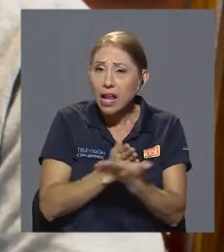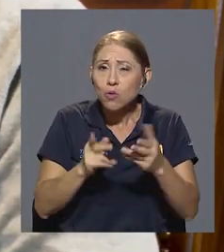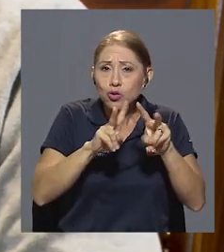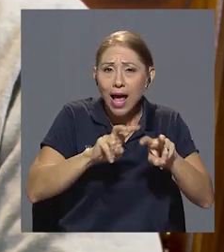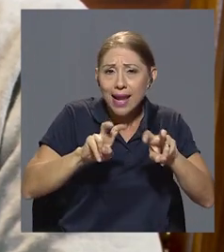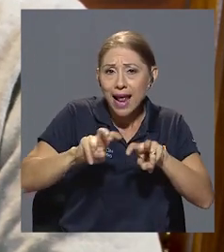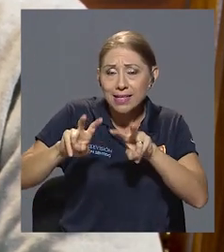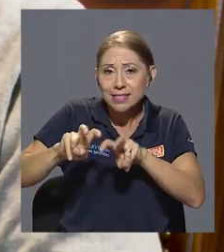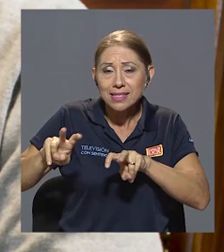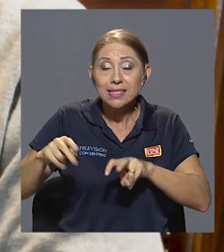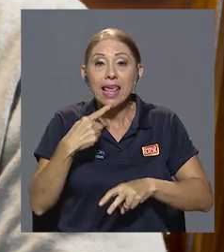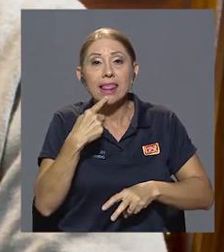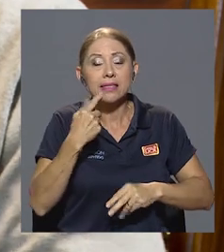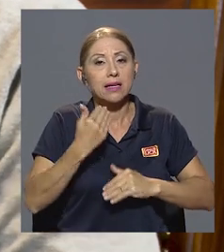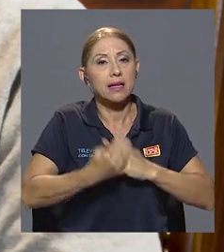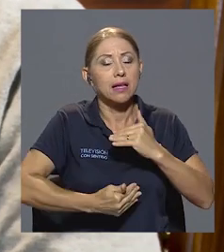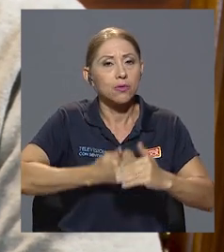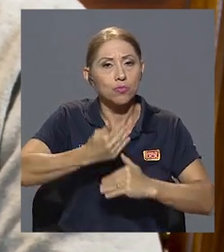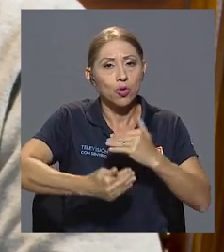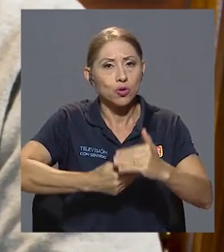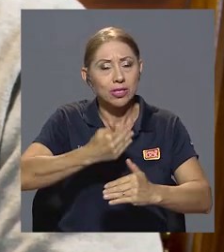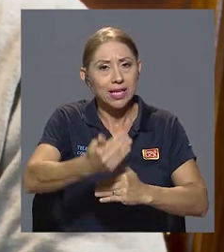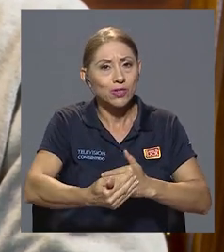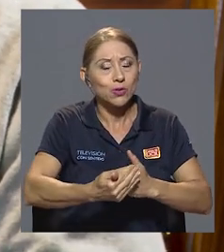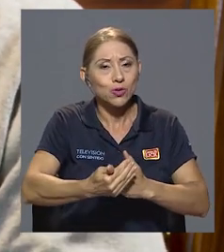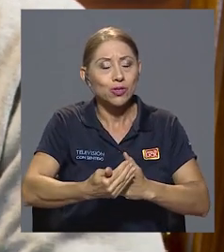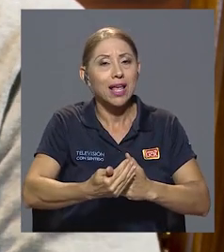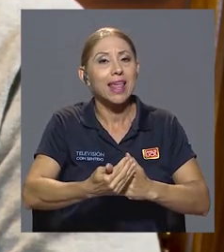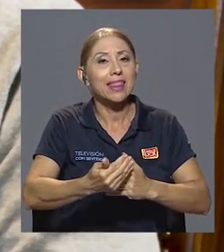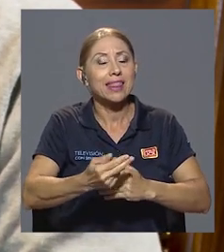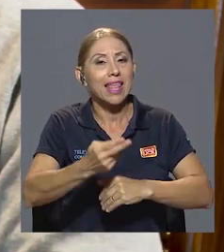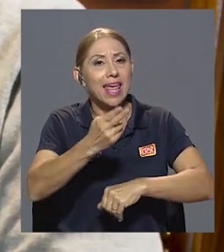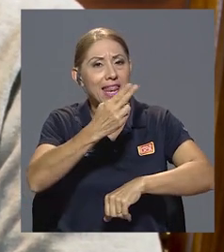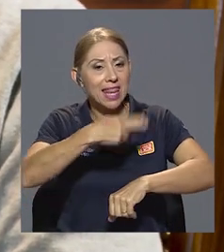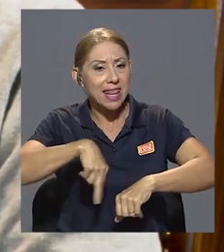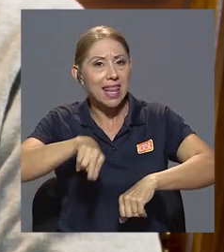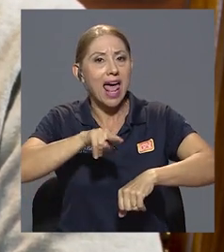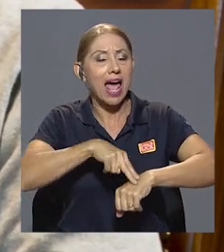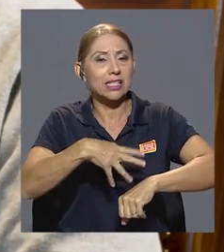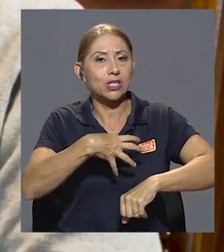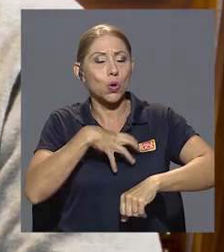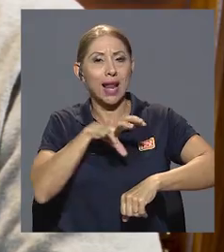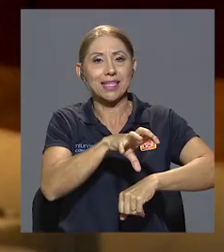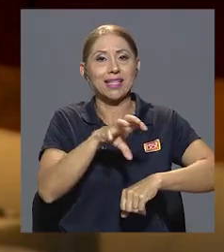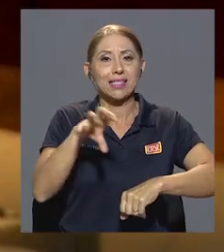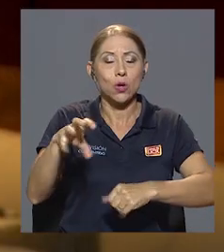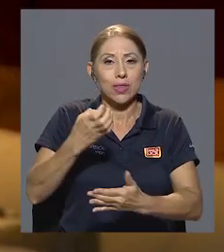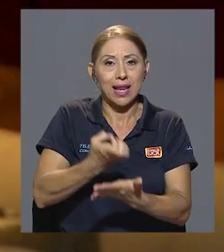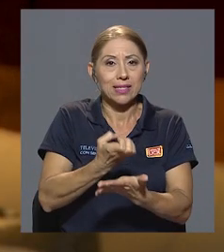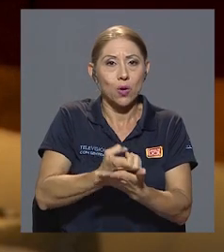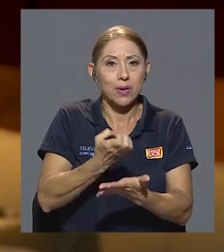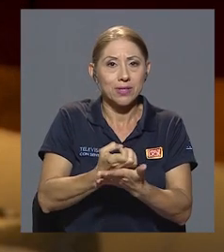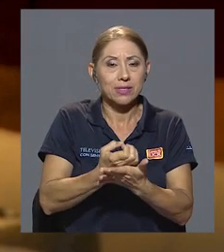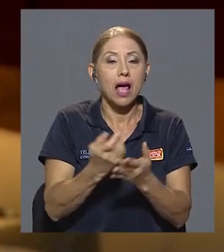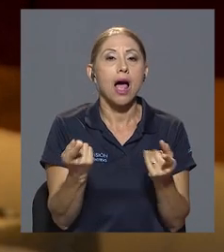hay algunos análisis que dicen que los procesos de nacionalización de las economías han producido